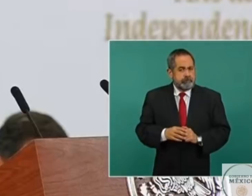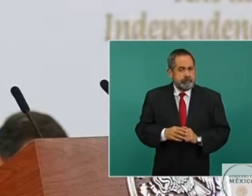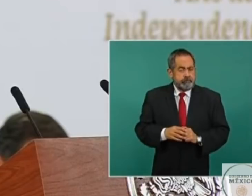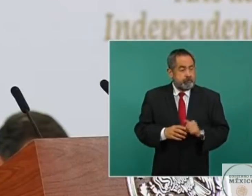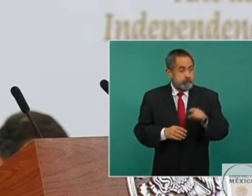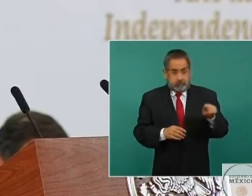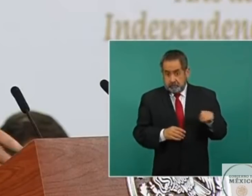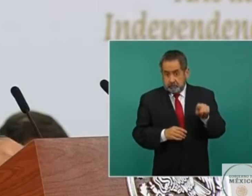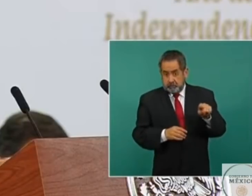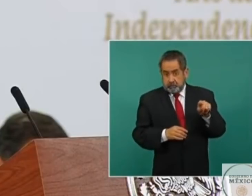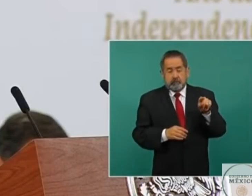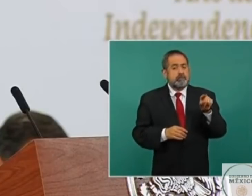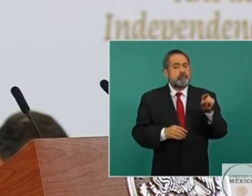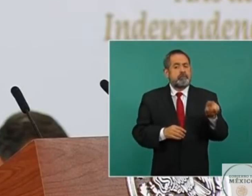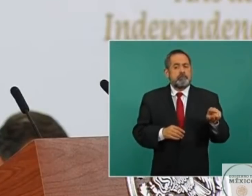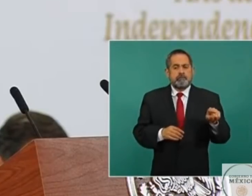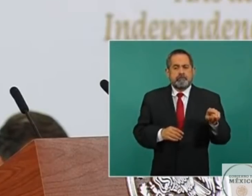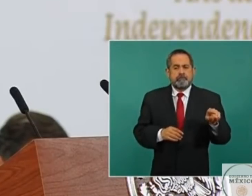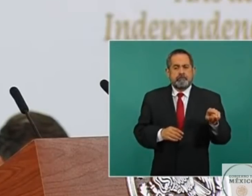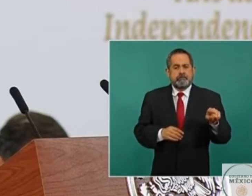Van ellos a